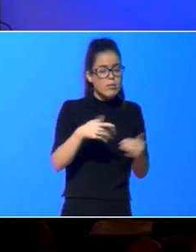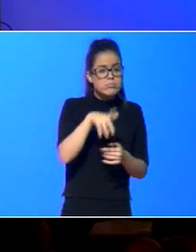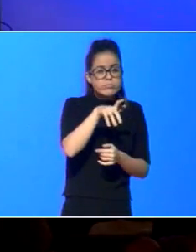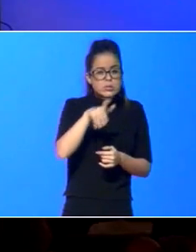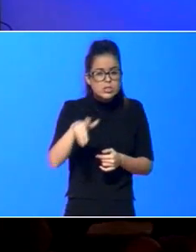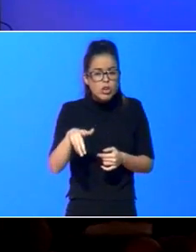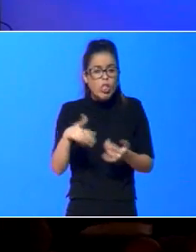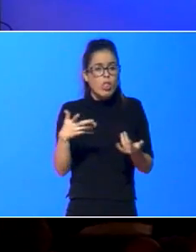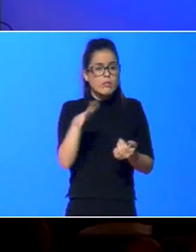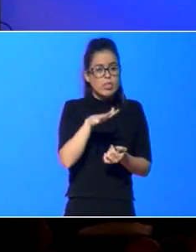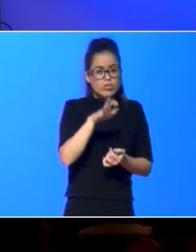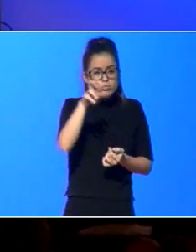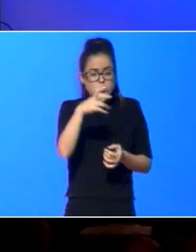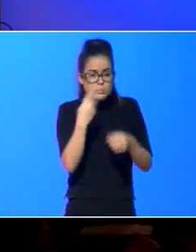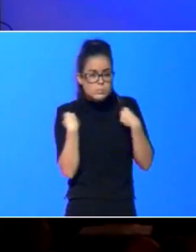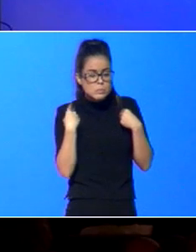osea,